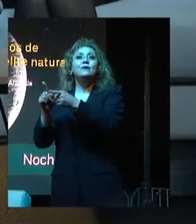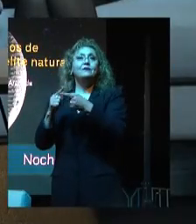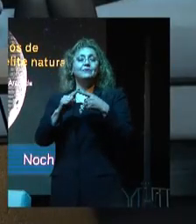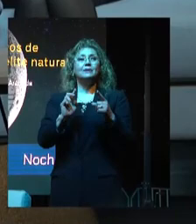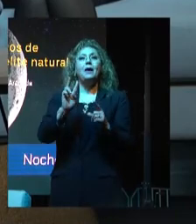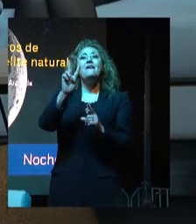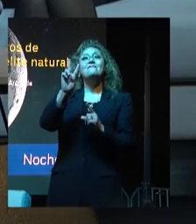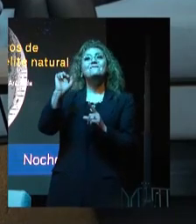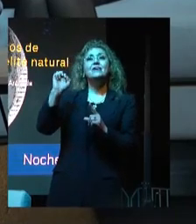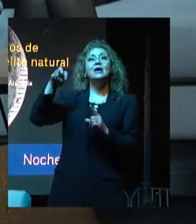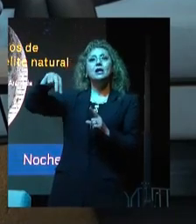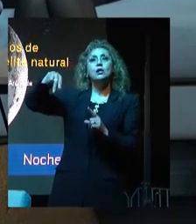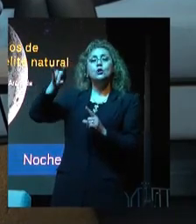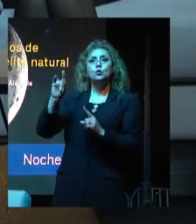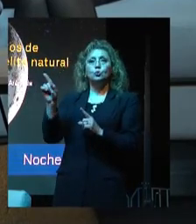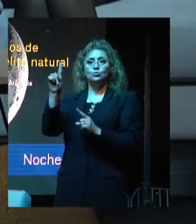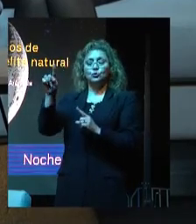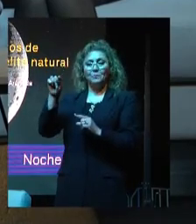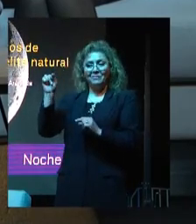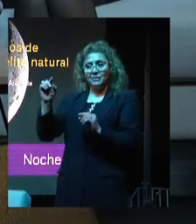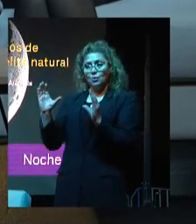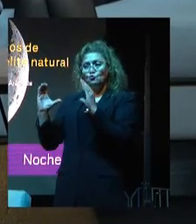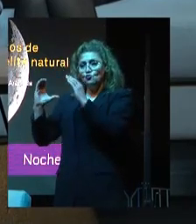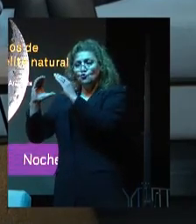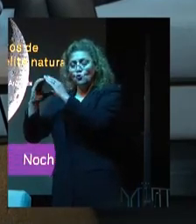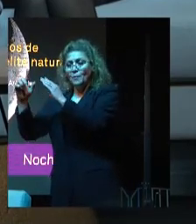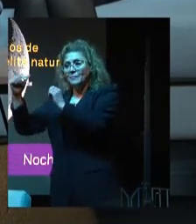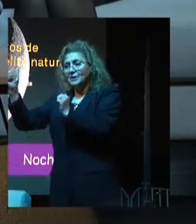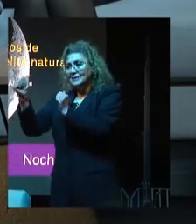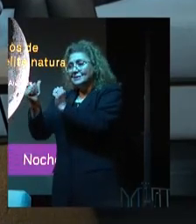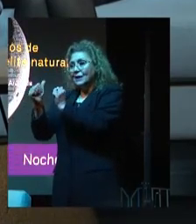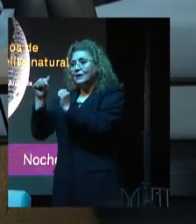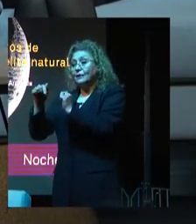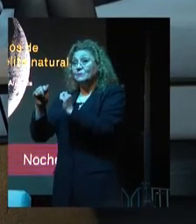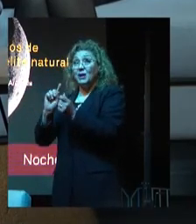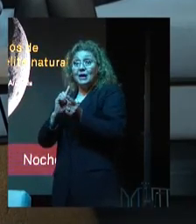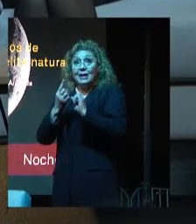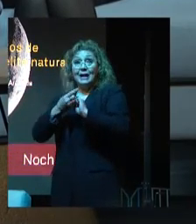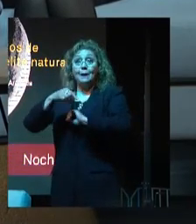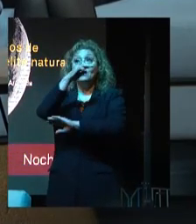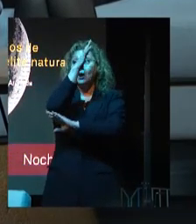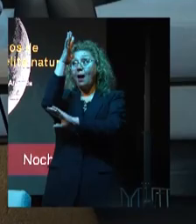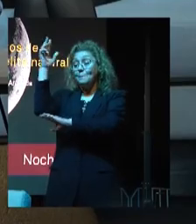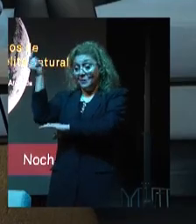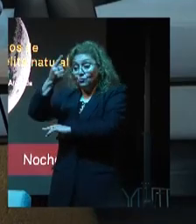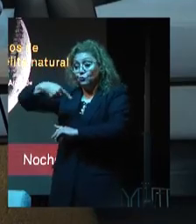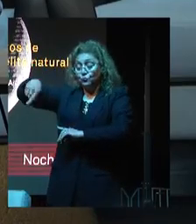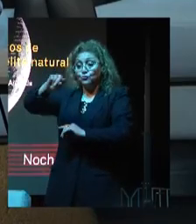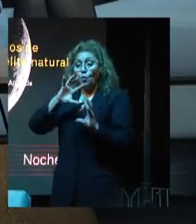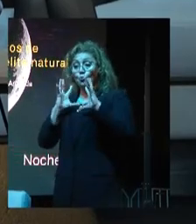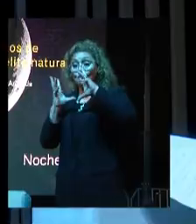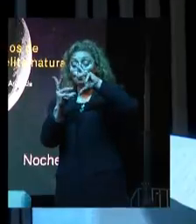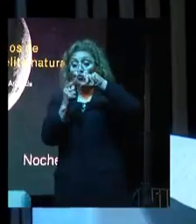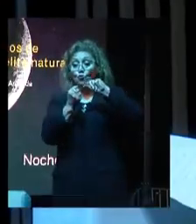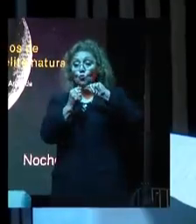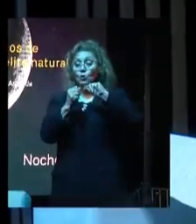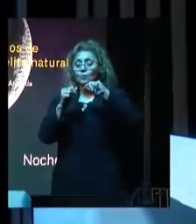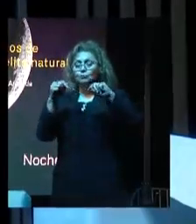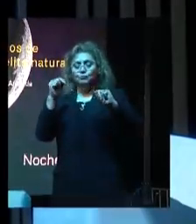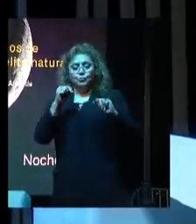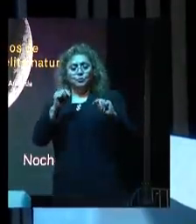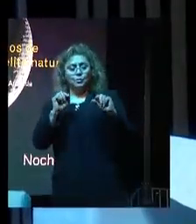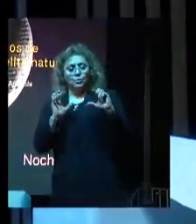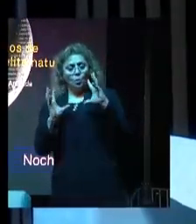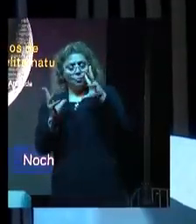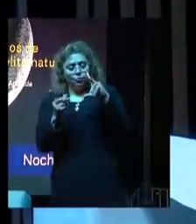más cercano y es muy interesante. Fíjense que con esto del cambio climático acá en la Tierra, Venus es un planeta que es casi